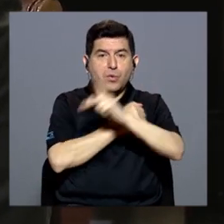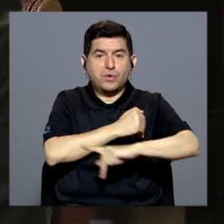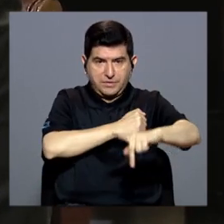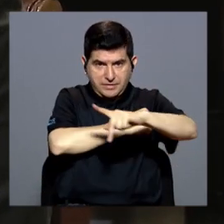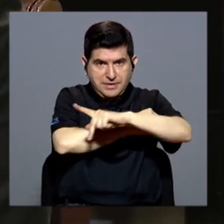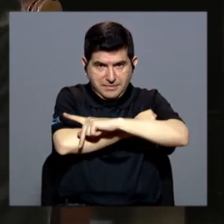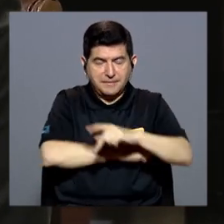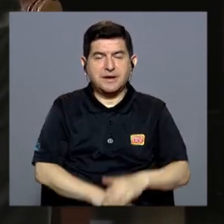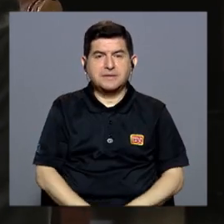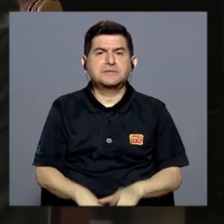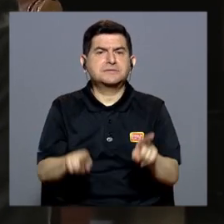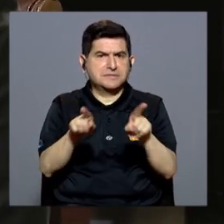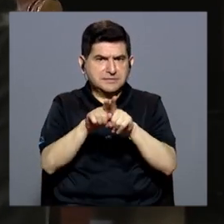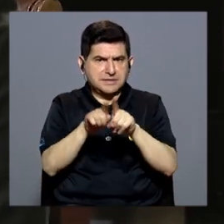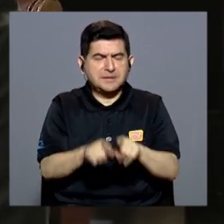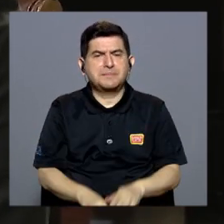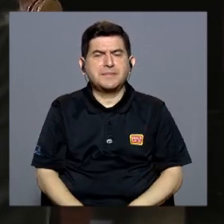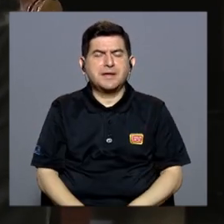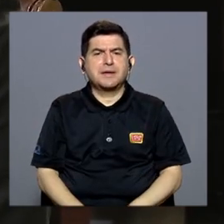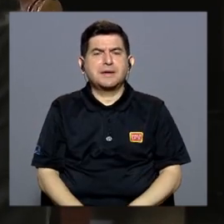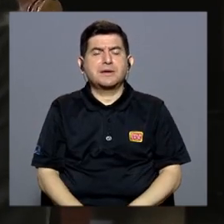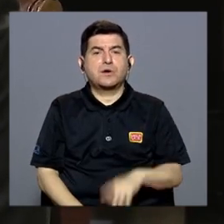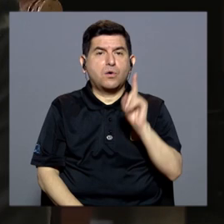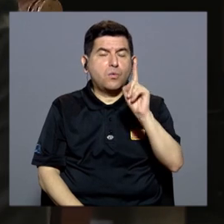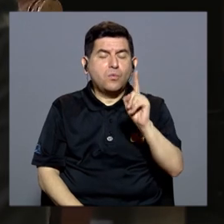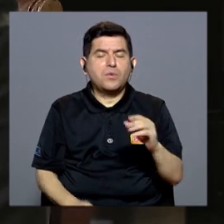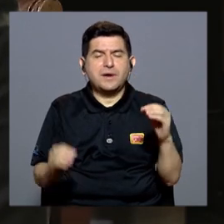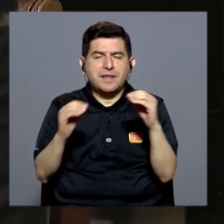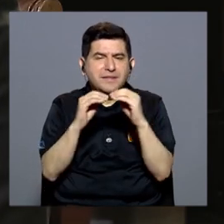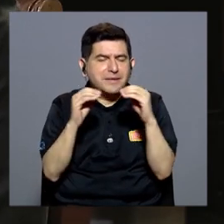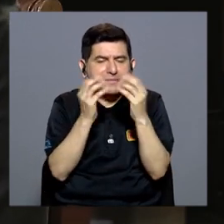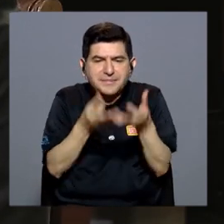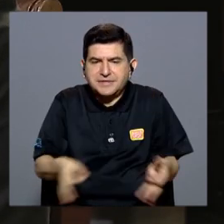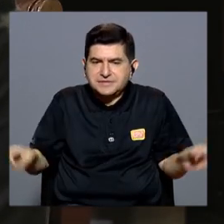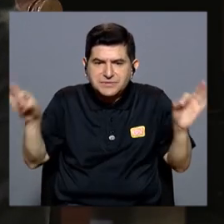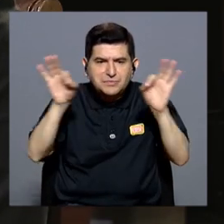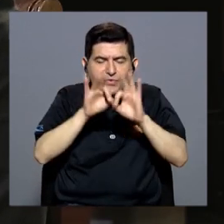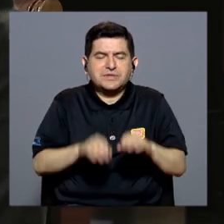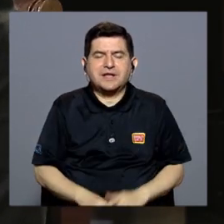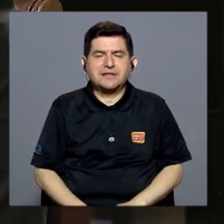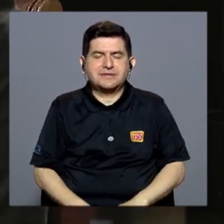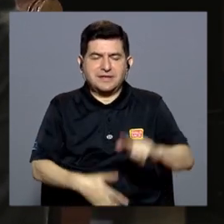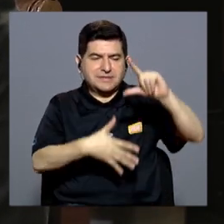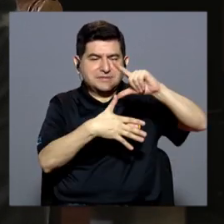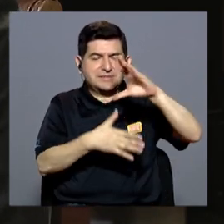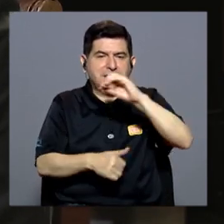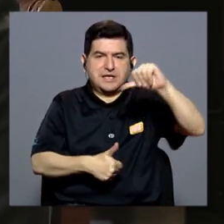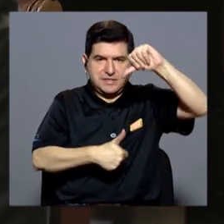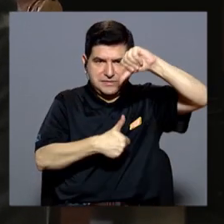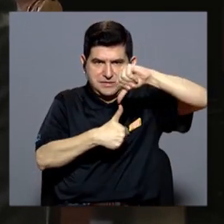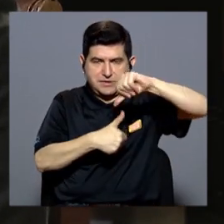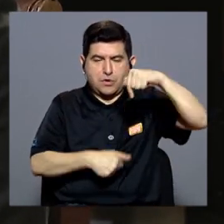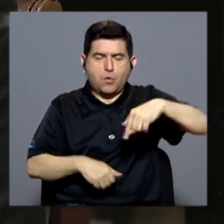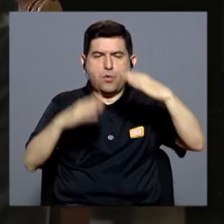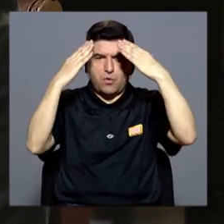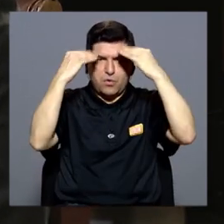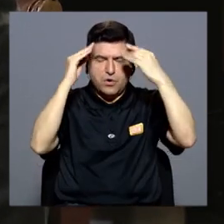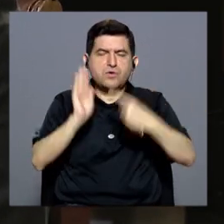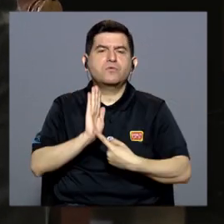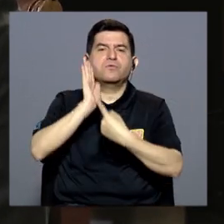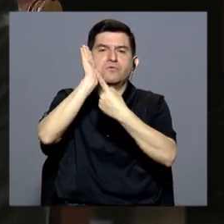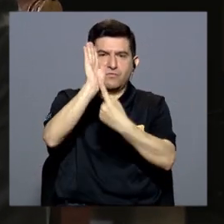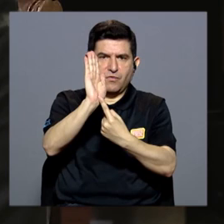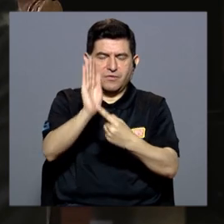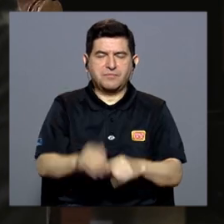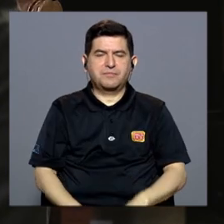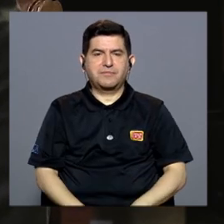país, además una de las más importantes de toda América Latina y también la mejor de Centroamérica. Hoy le presento un informe a usted